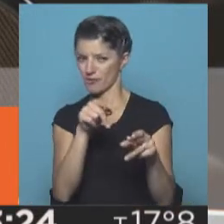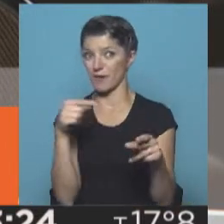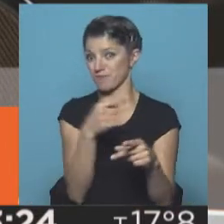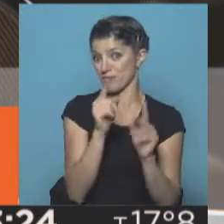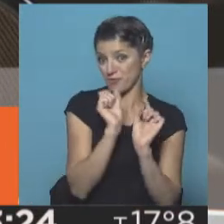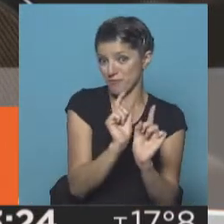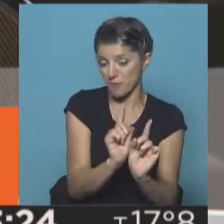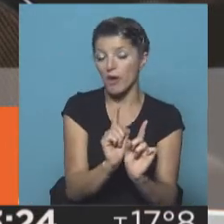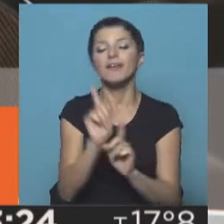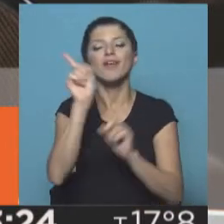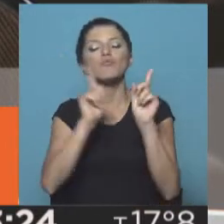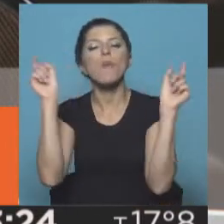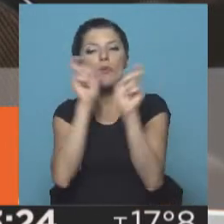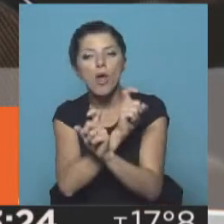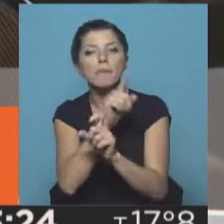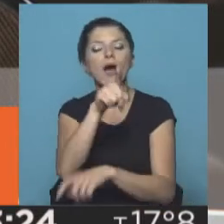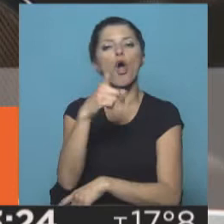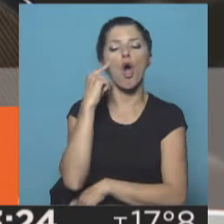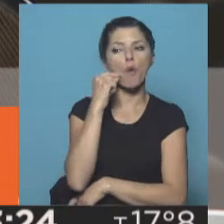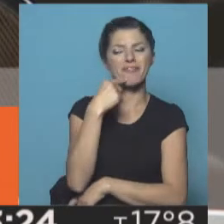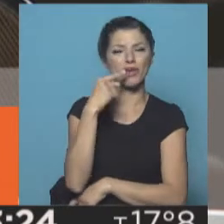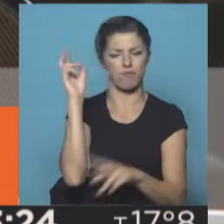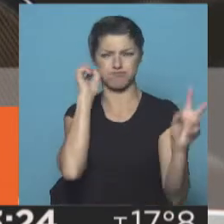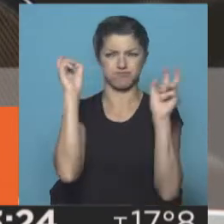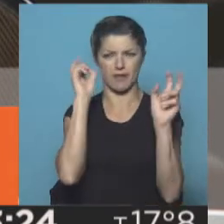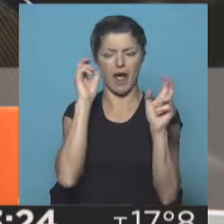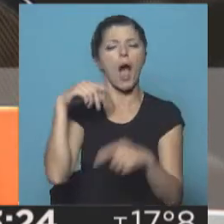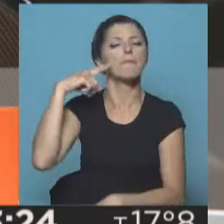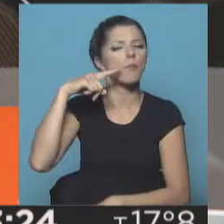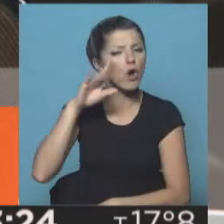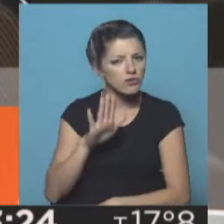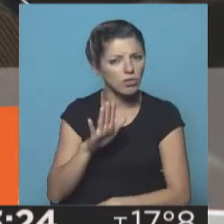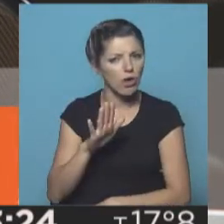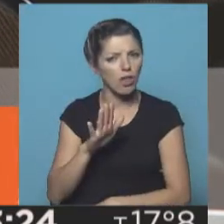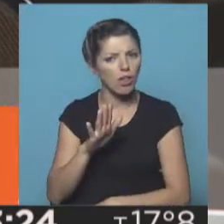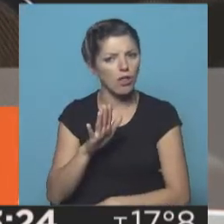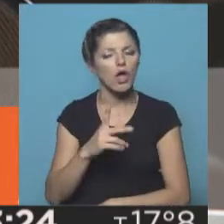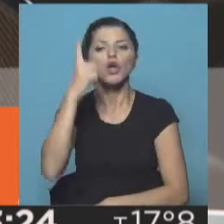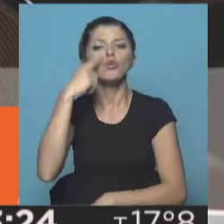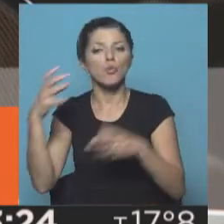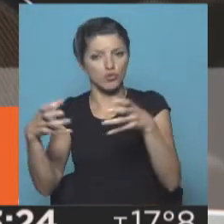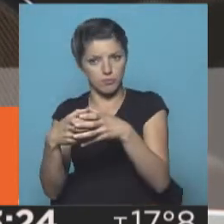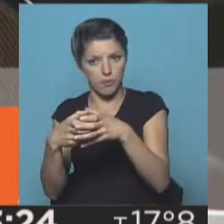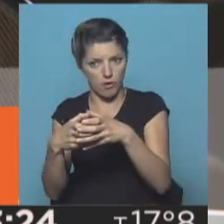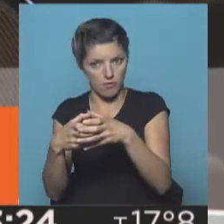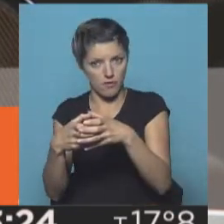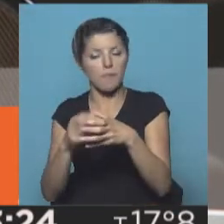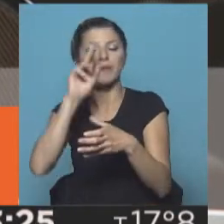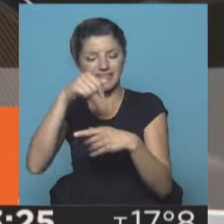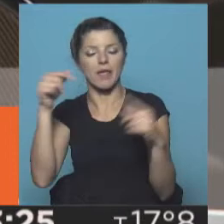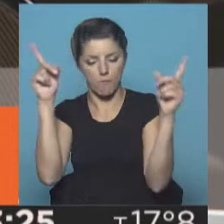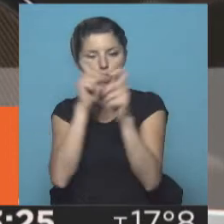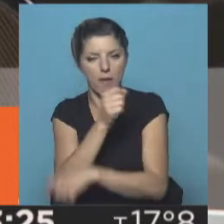el sonido que Donald Trump denunció como que había sido intencional y que efectivamente un comité terminó de comprobar que había un problema